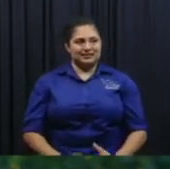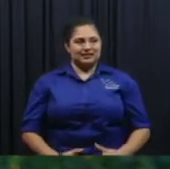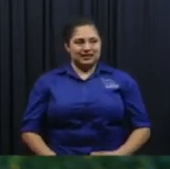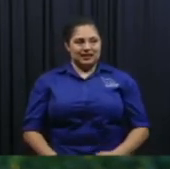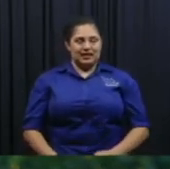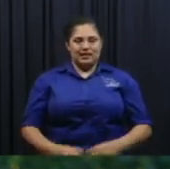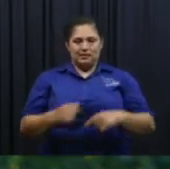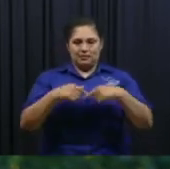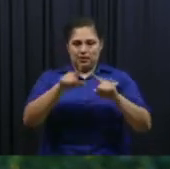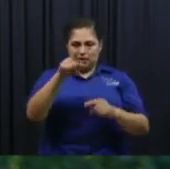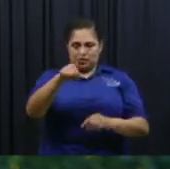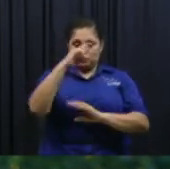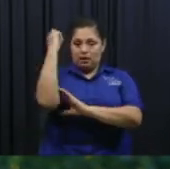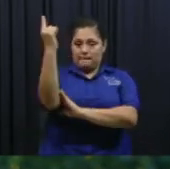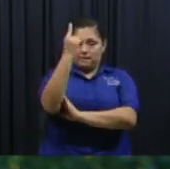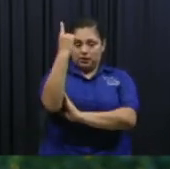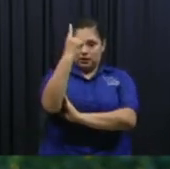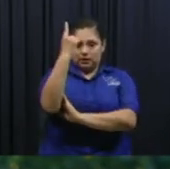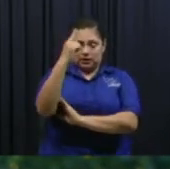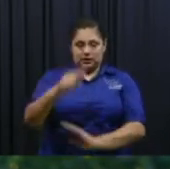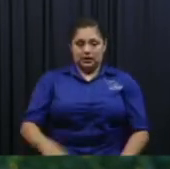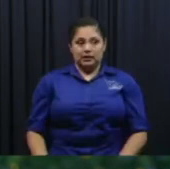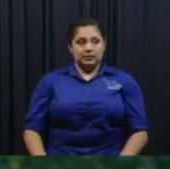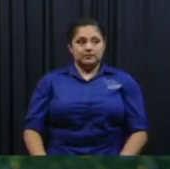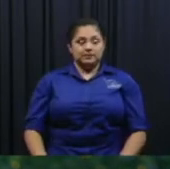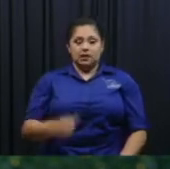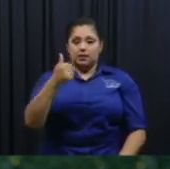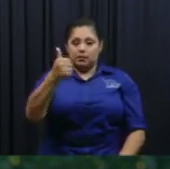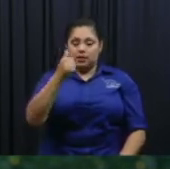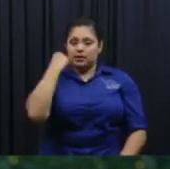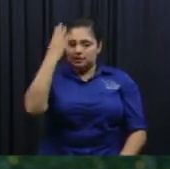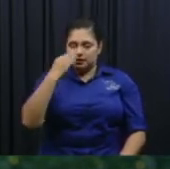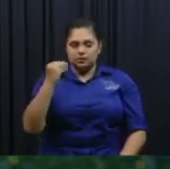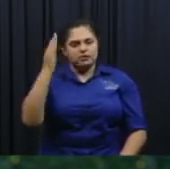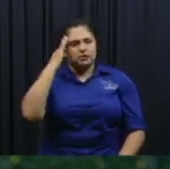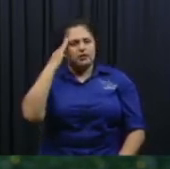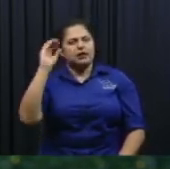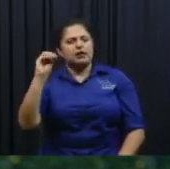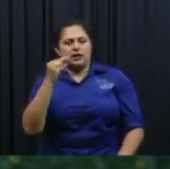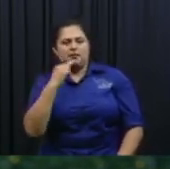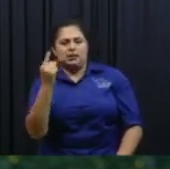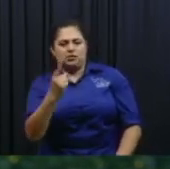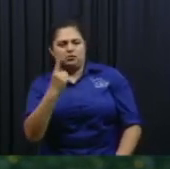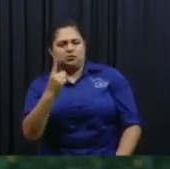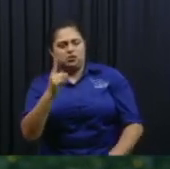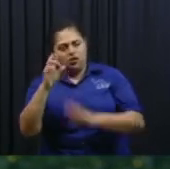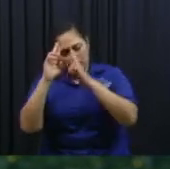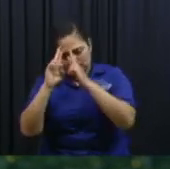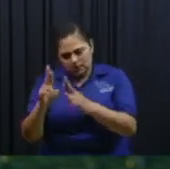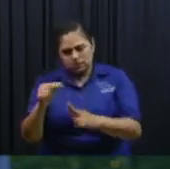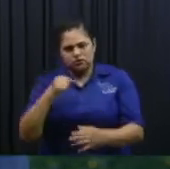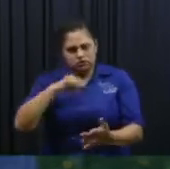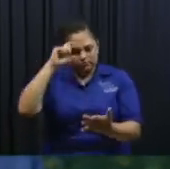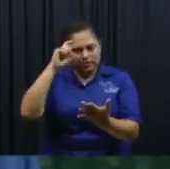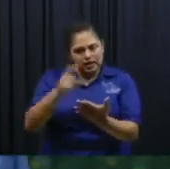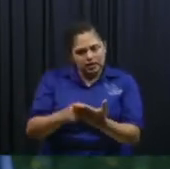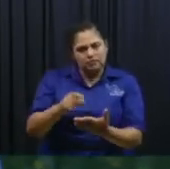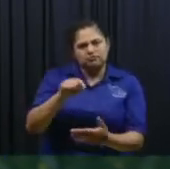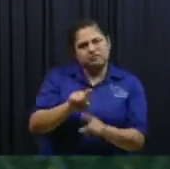pero es importante que en un buen espíritu podamos decir sabe qué hermano con todo respeto yo lo que creo es esto